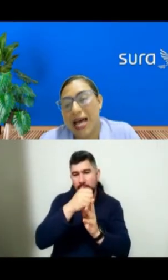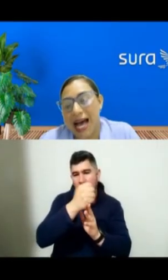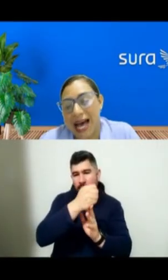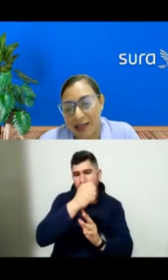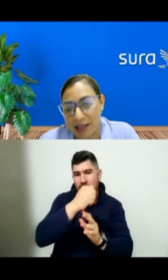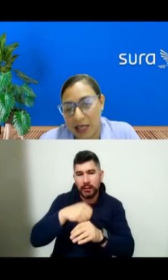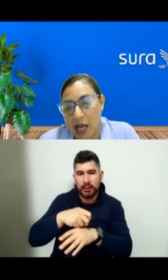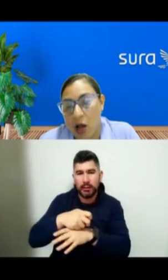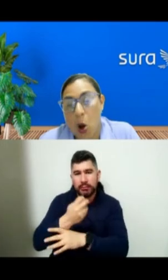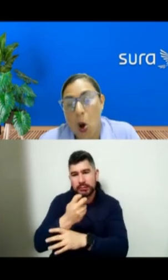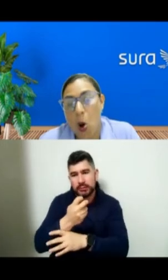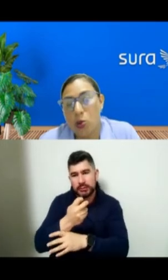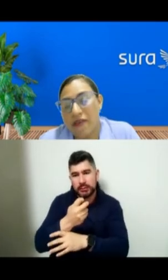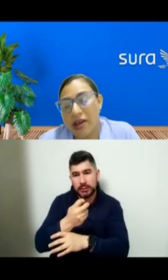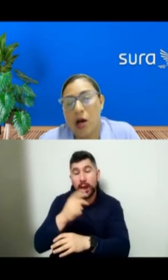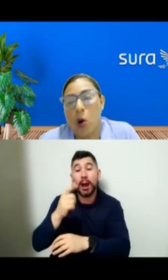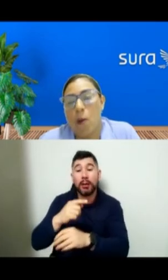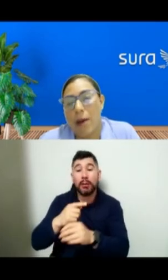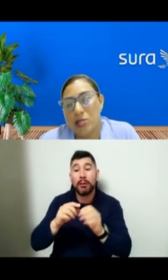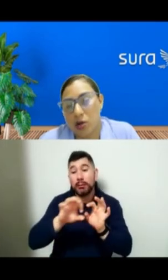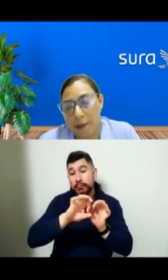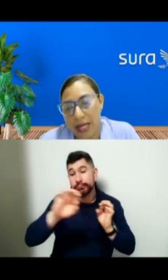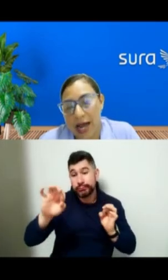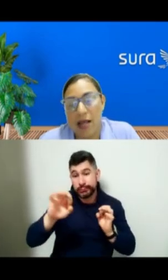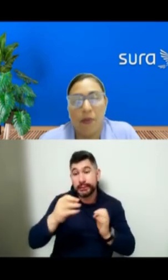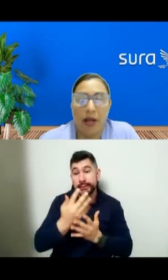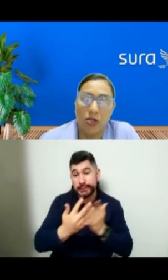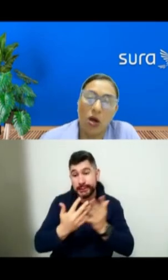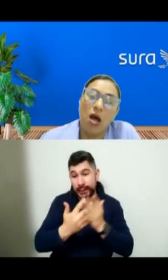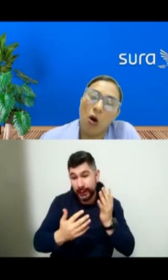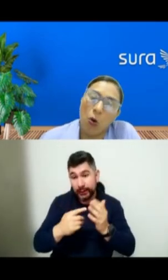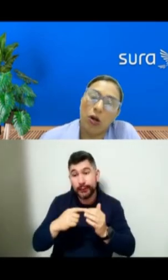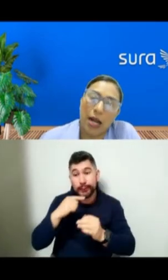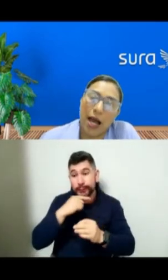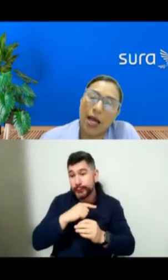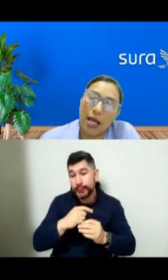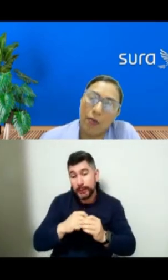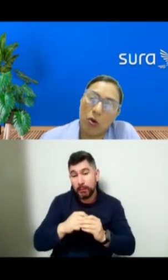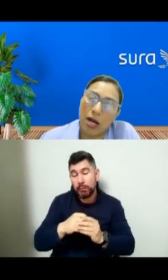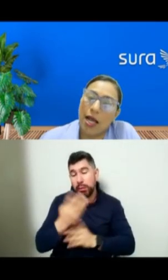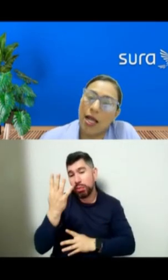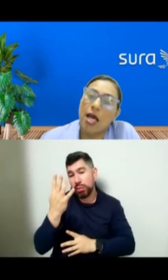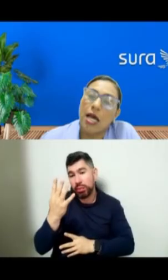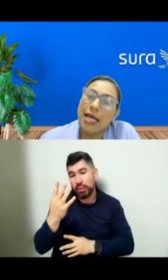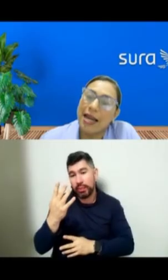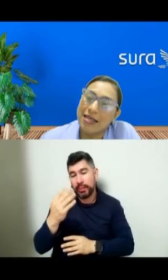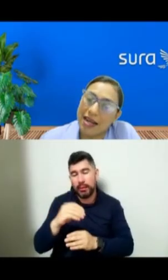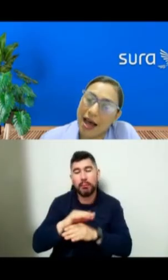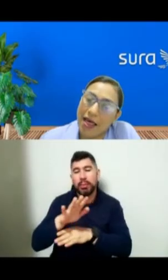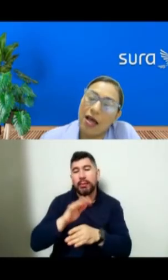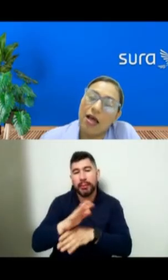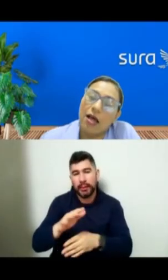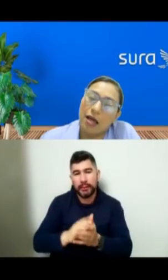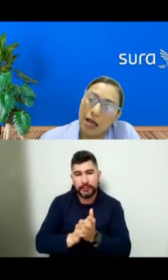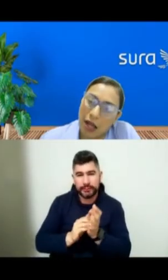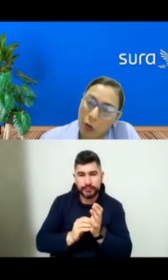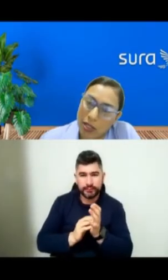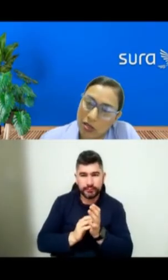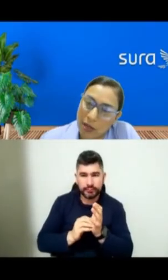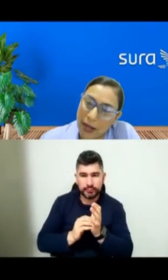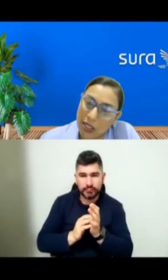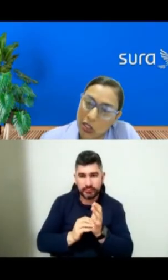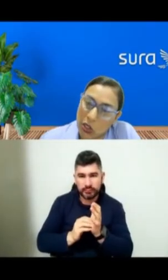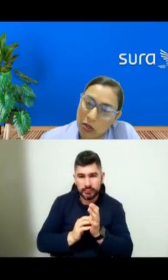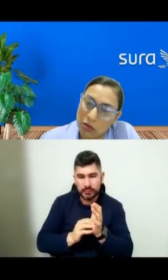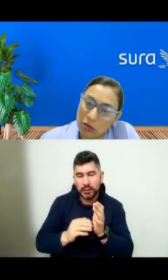romper hasta una arteria o una vena o un vaso capilar y por eso ocurre la hemorragia. Y la cerrada,